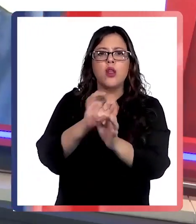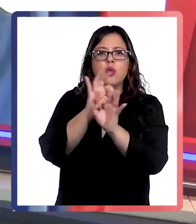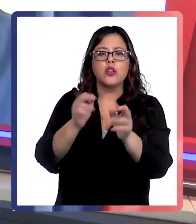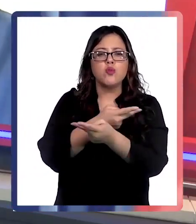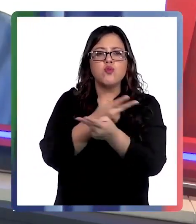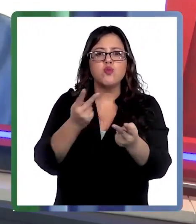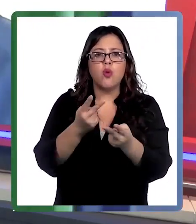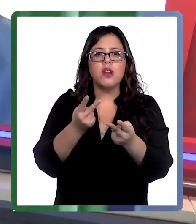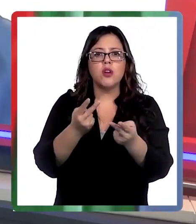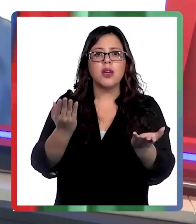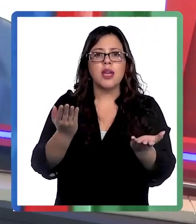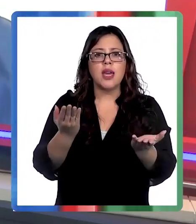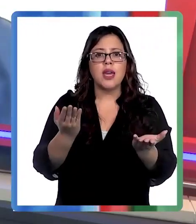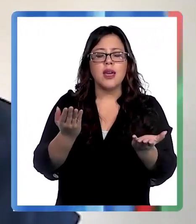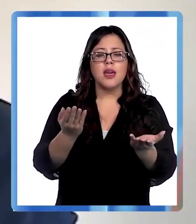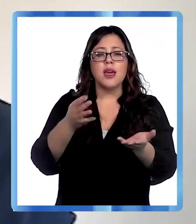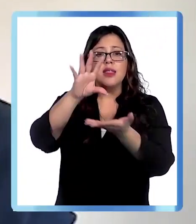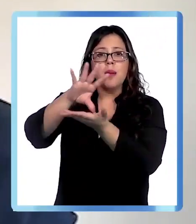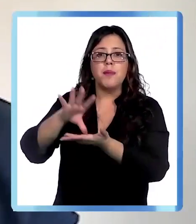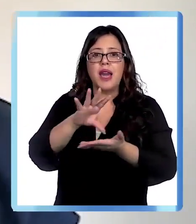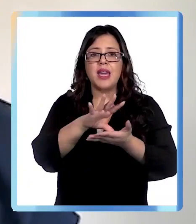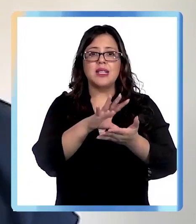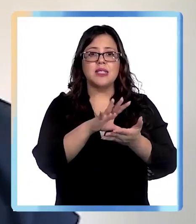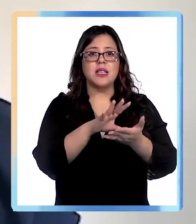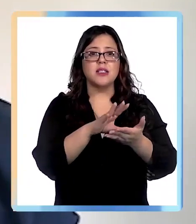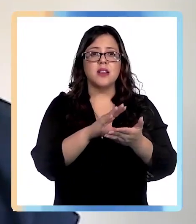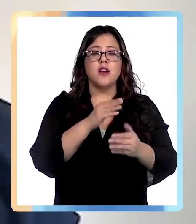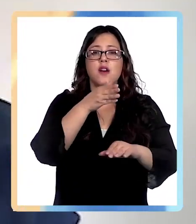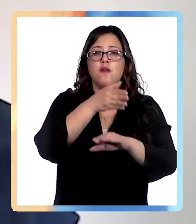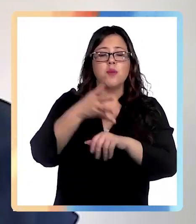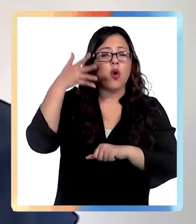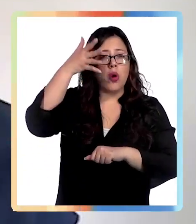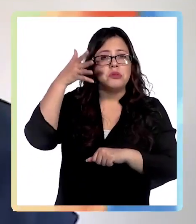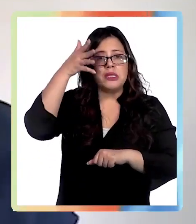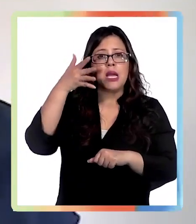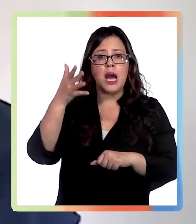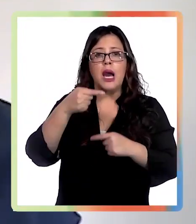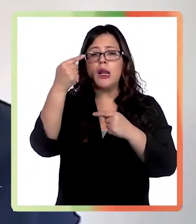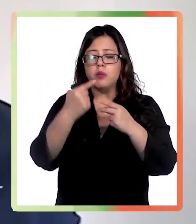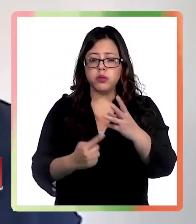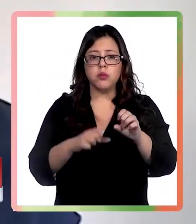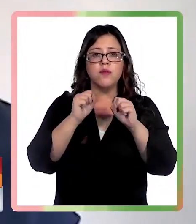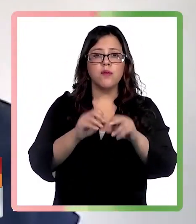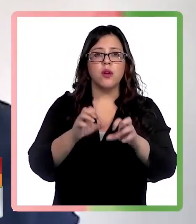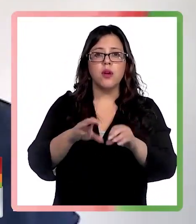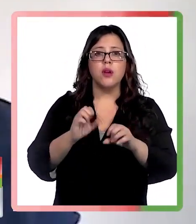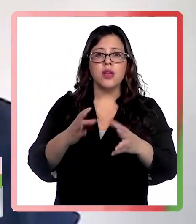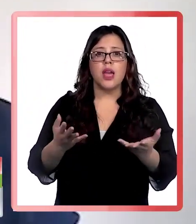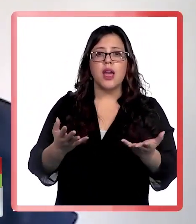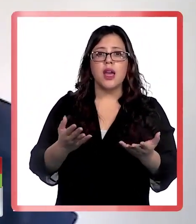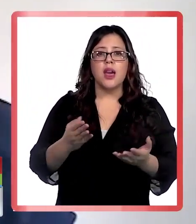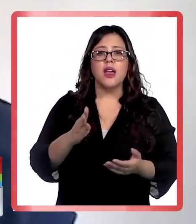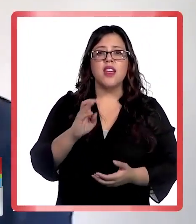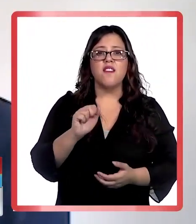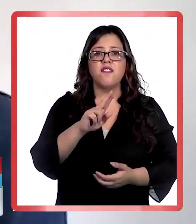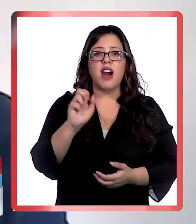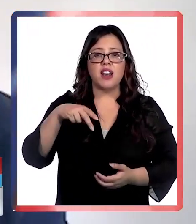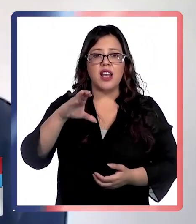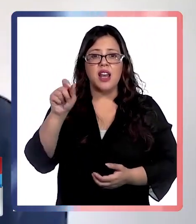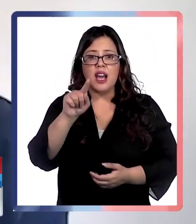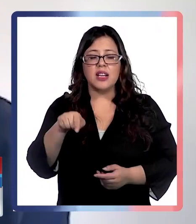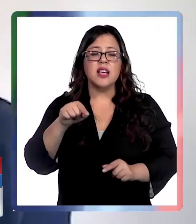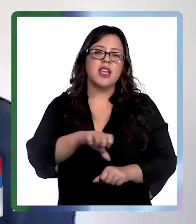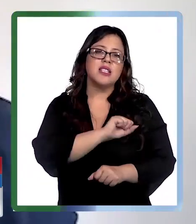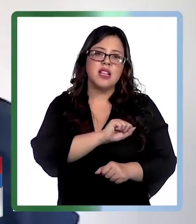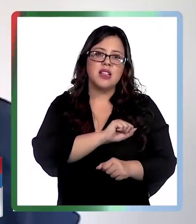y uno de ellos fue Mariana Morales, experta en evaluación, y también fuimos a generar charlas o formación al SLEP de Barranca, que queda